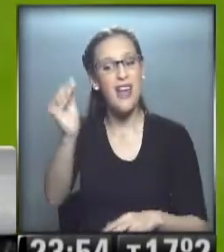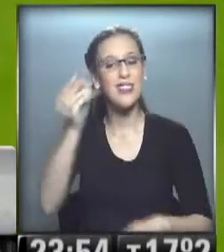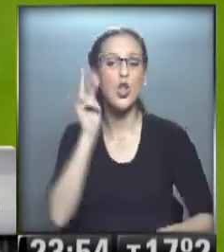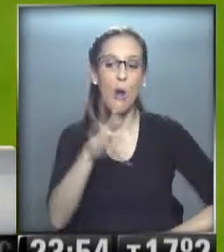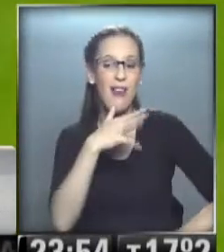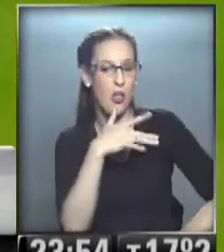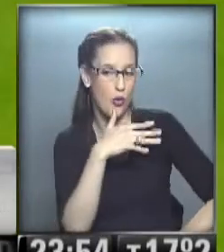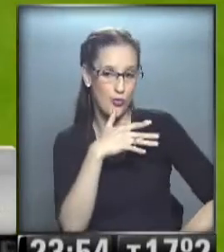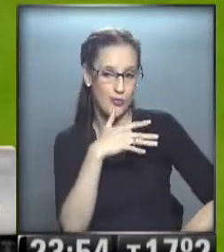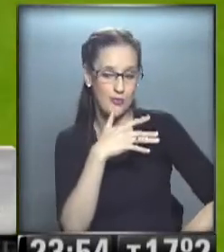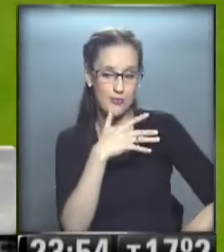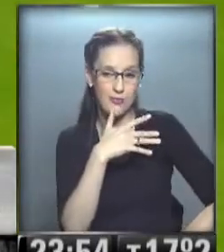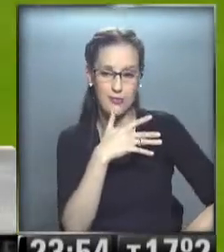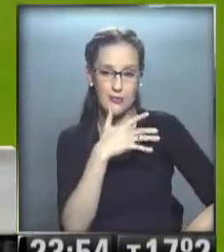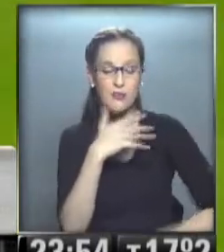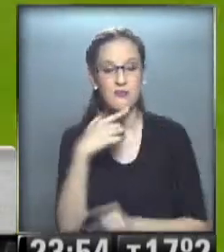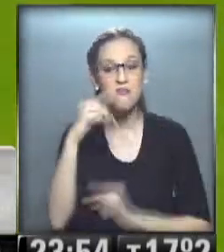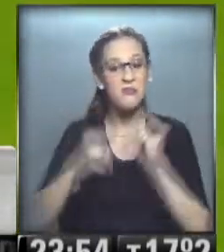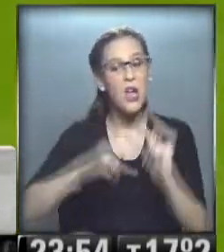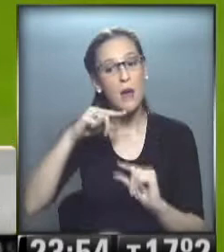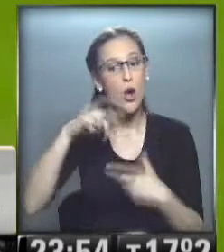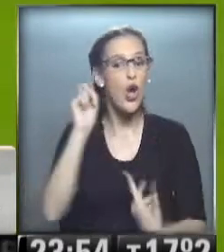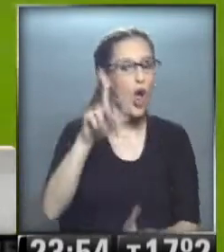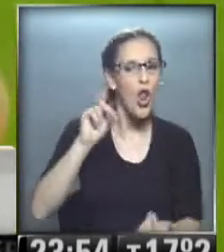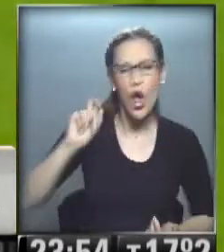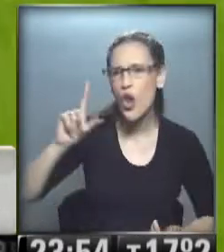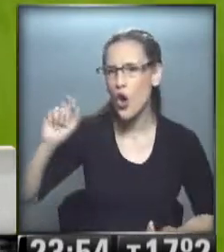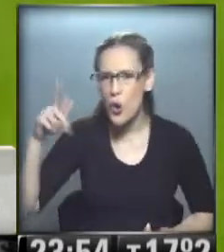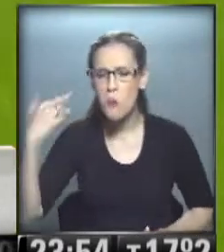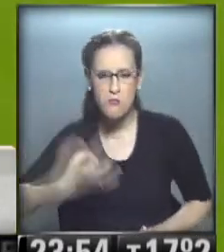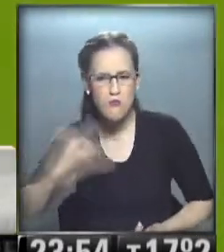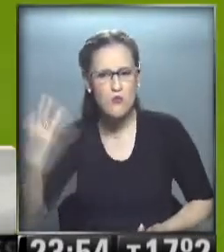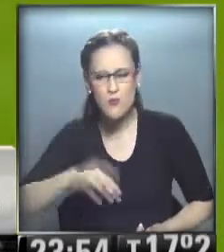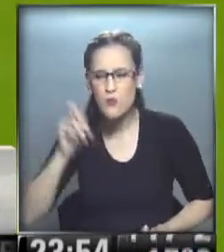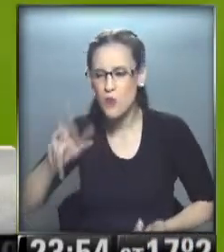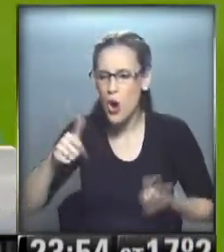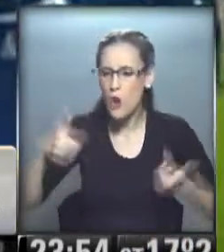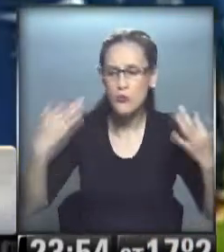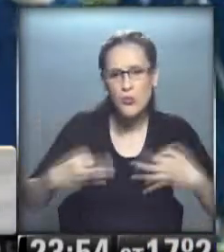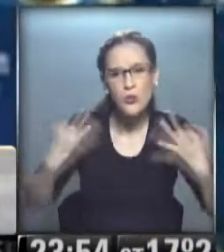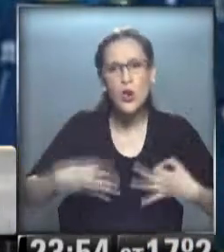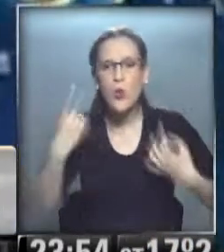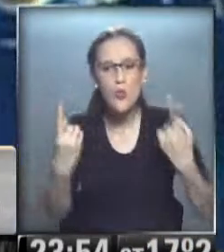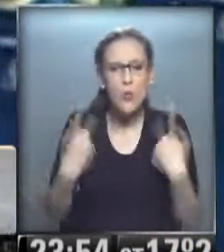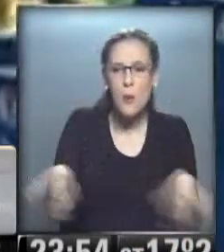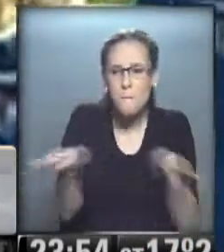2014. Allí a poquito comenzaban a marcar los goles, golazo realmente. En este caso, empató 1-1.